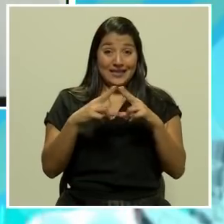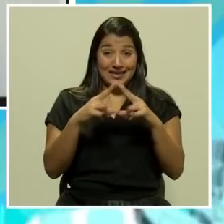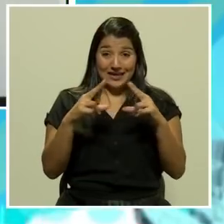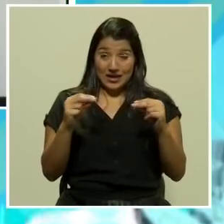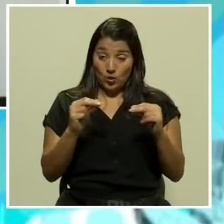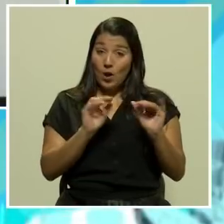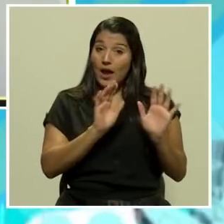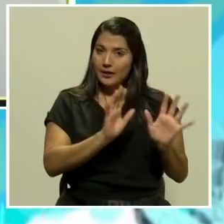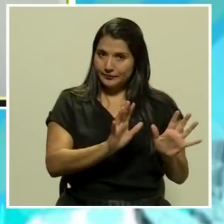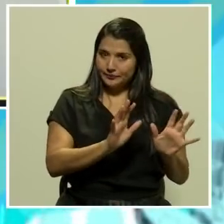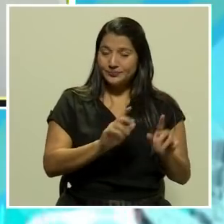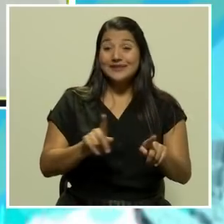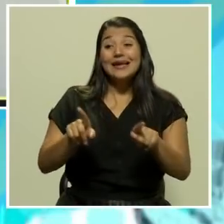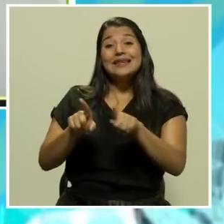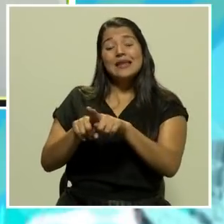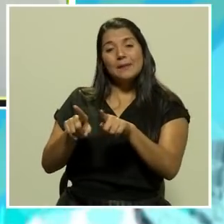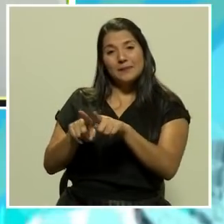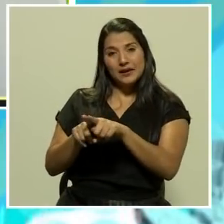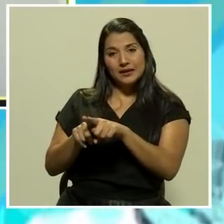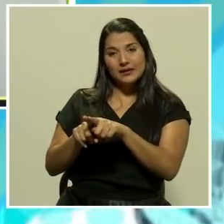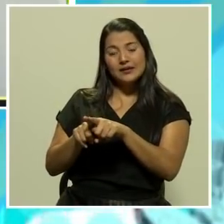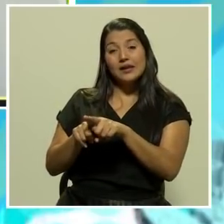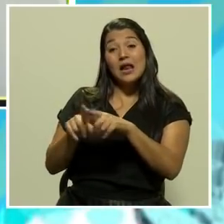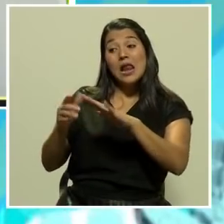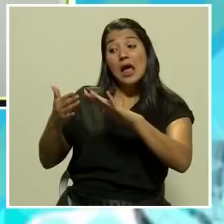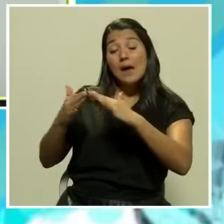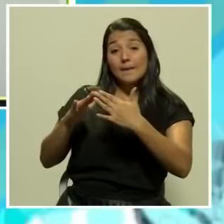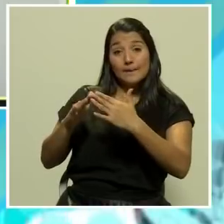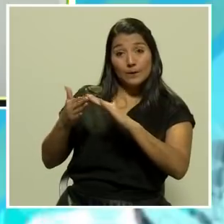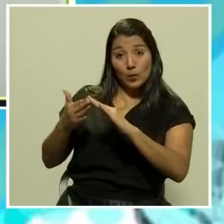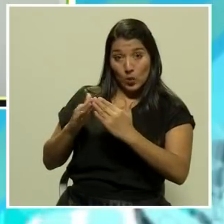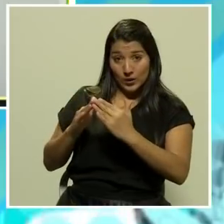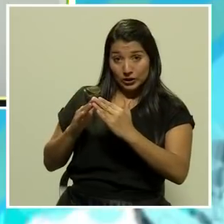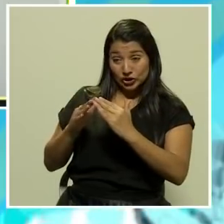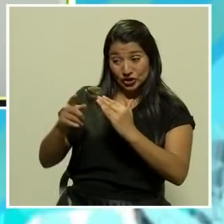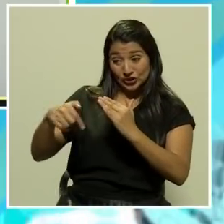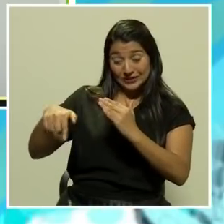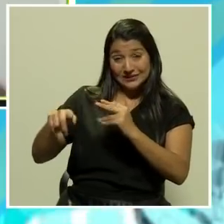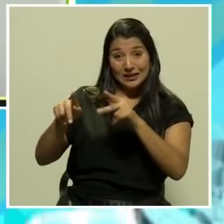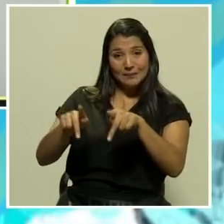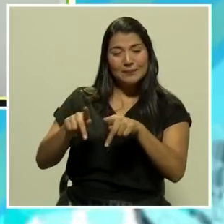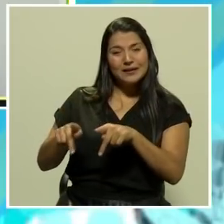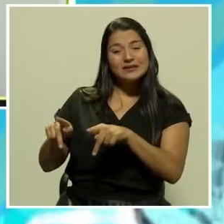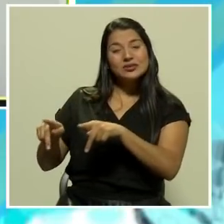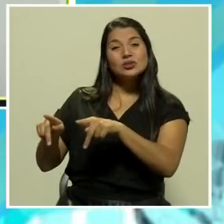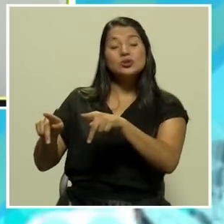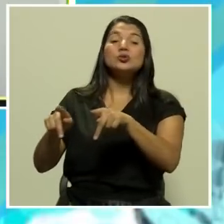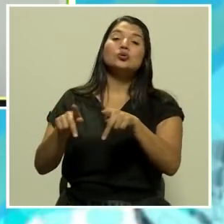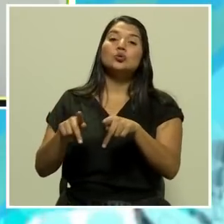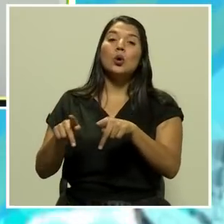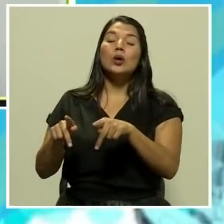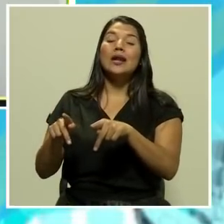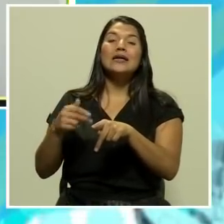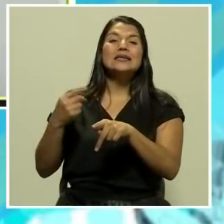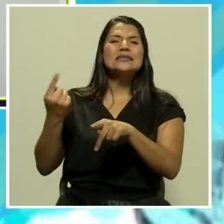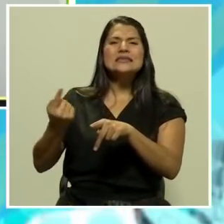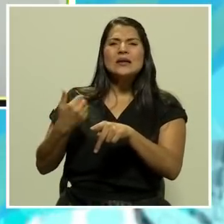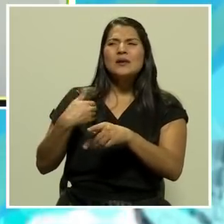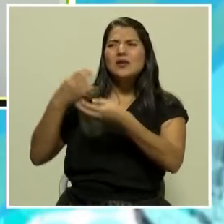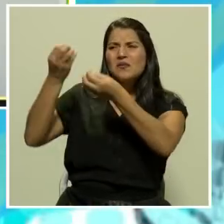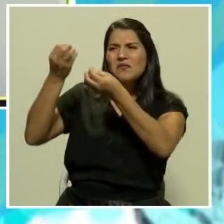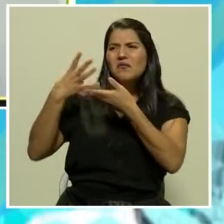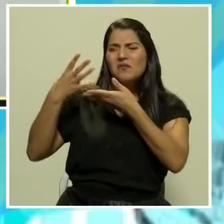un lado. Por otro lado, la población prácticamente ha estado recibiendo información de lo que es